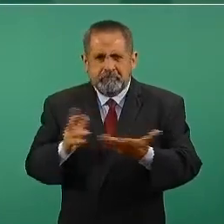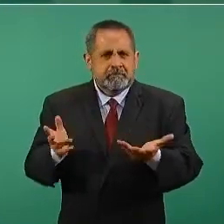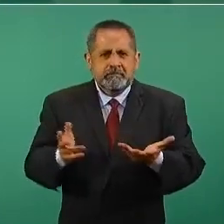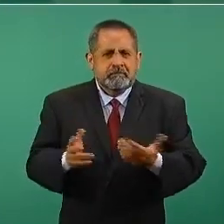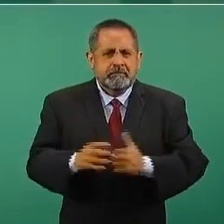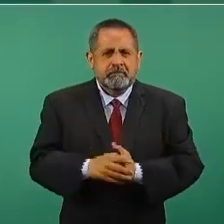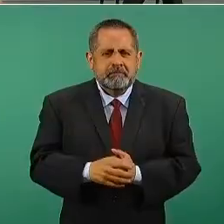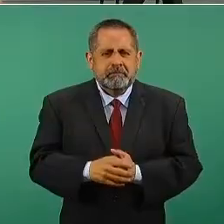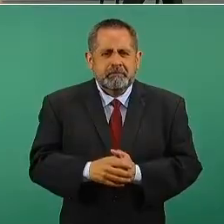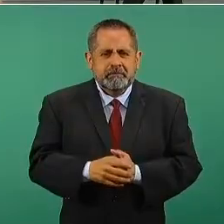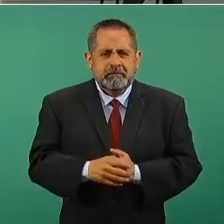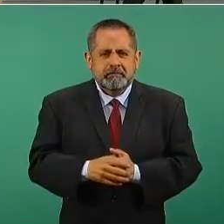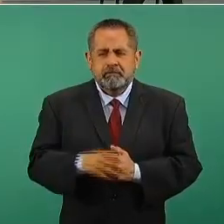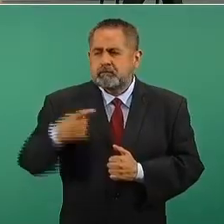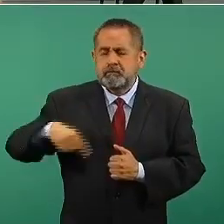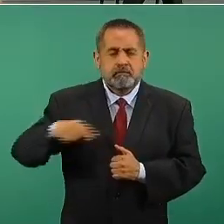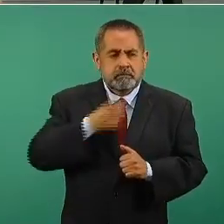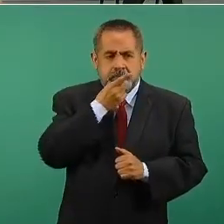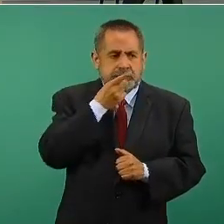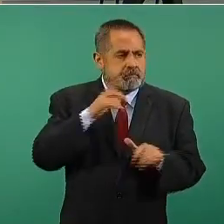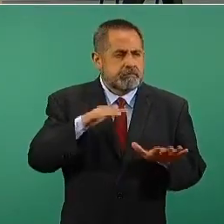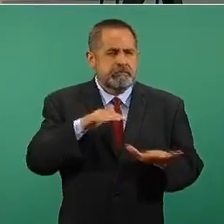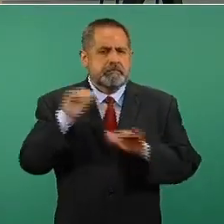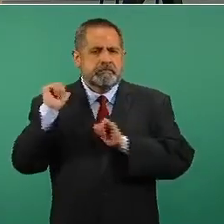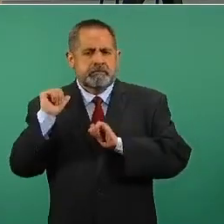dice, nos retiramos, dice,